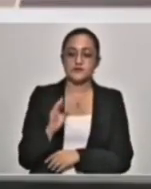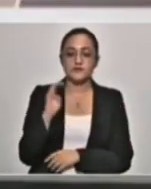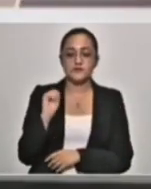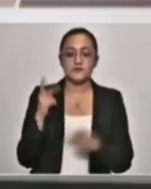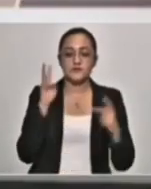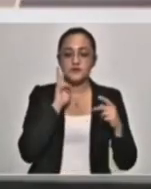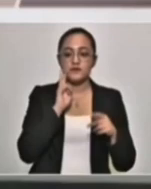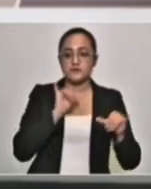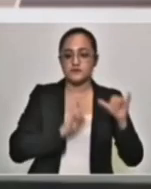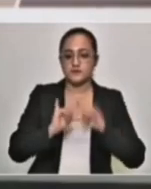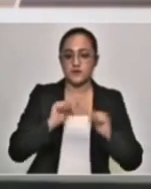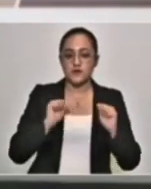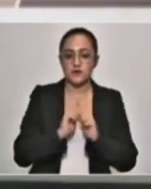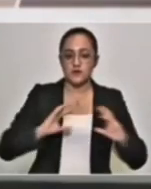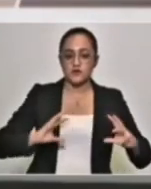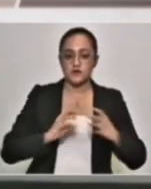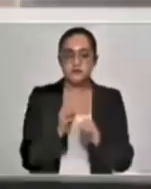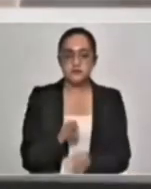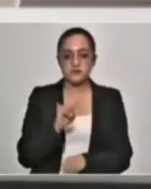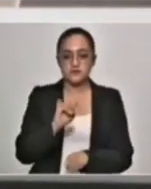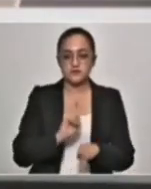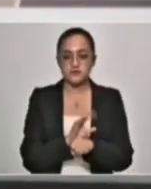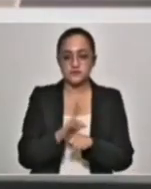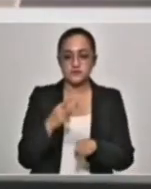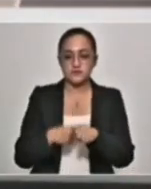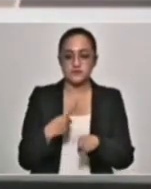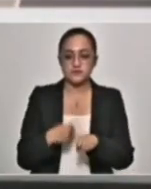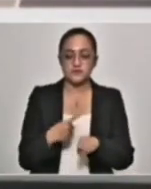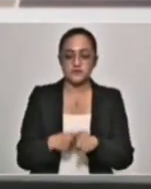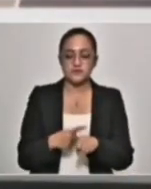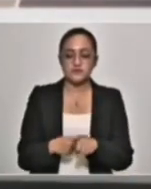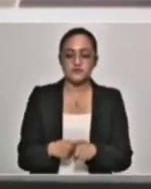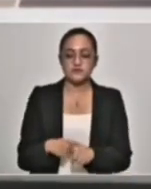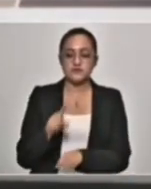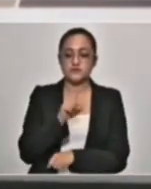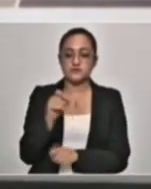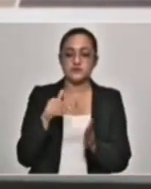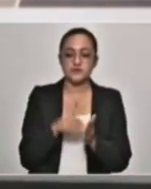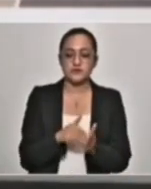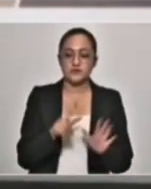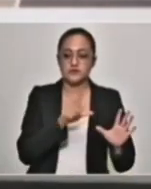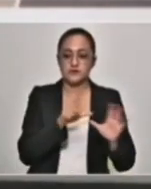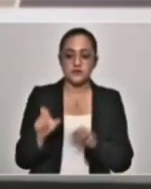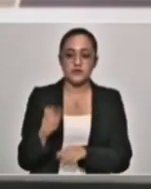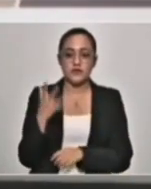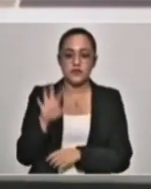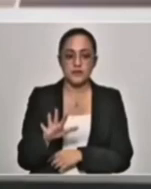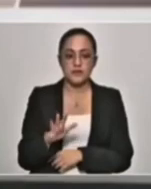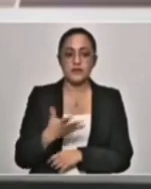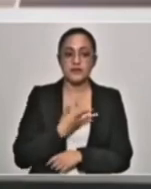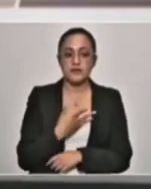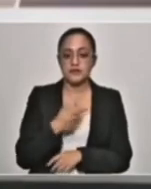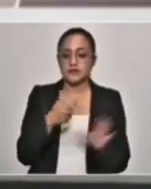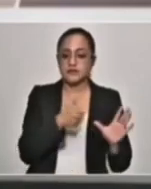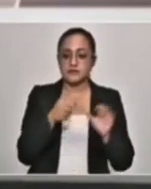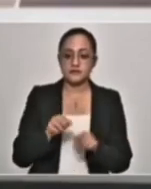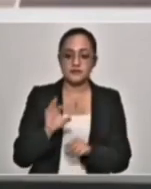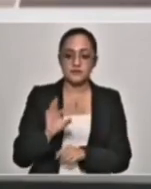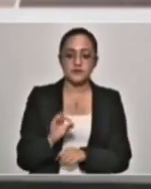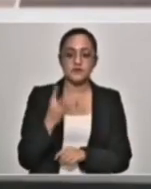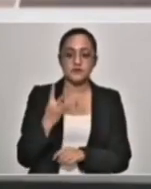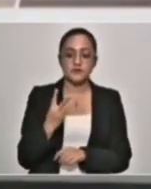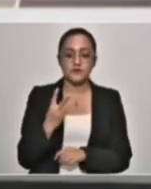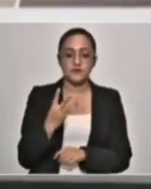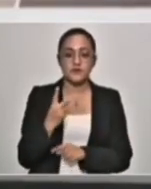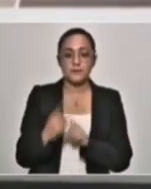69.749 muestras procesadas, con un acumulado de casos positivos de 100.710, teniendo